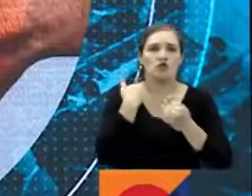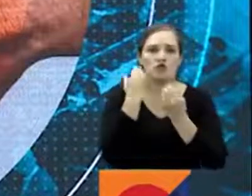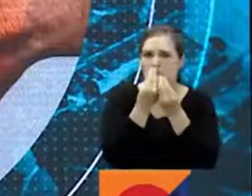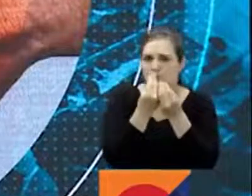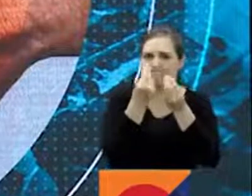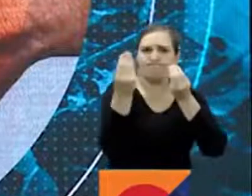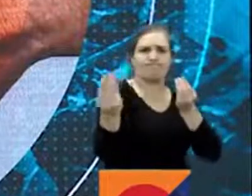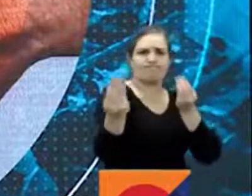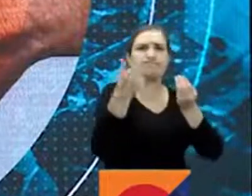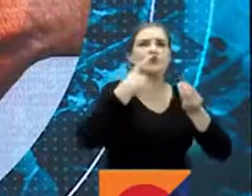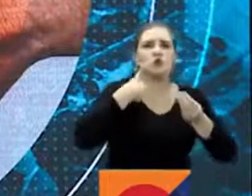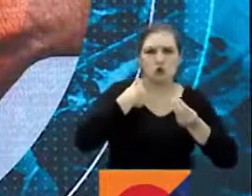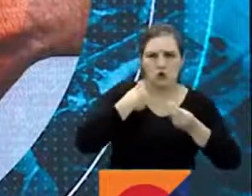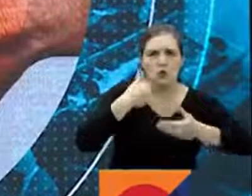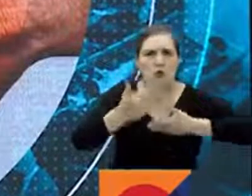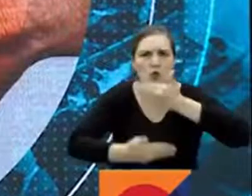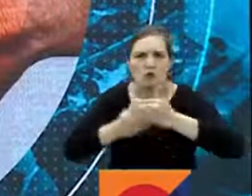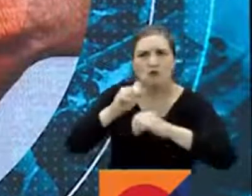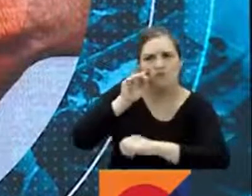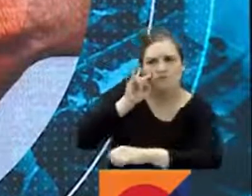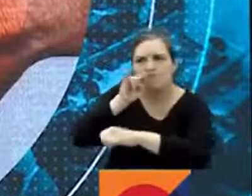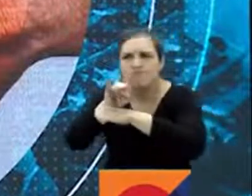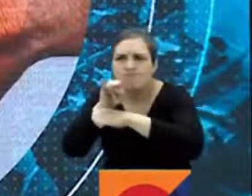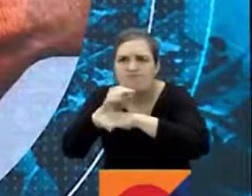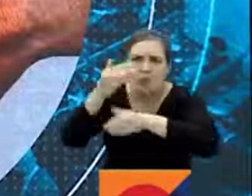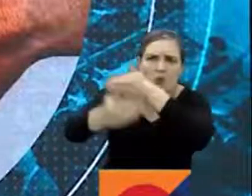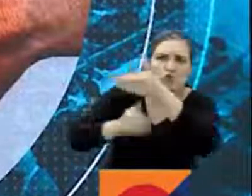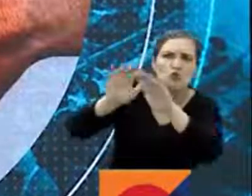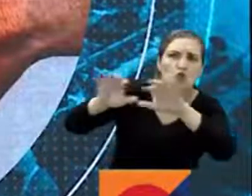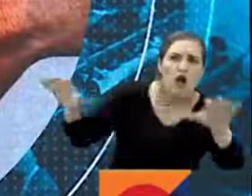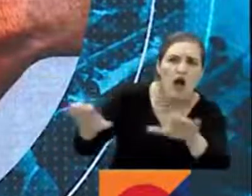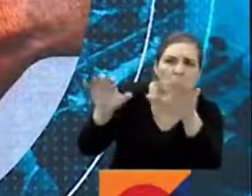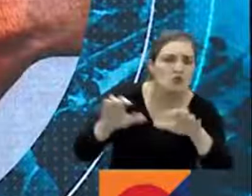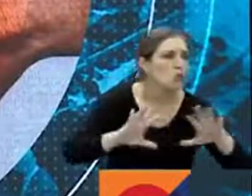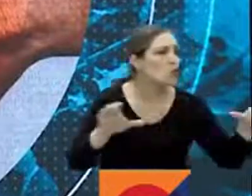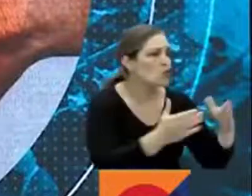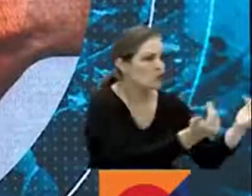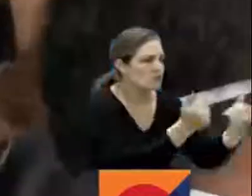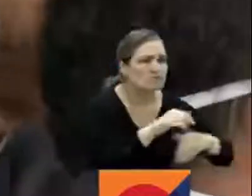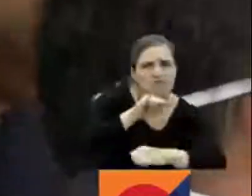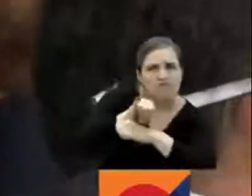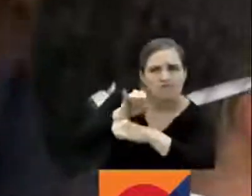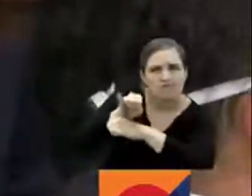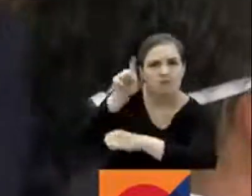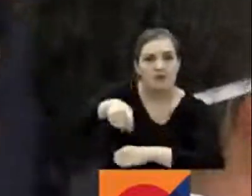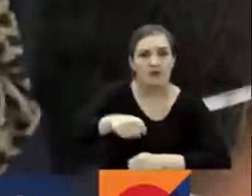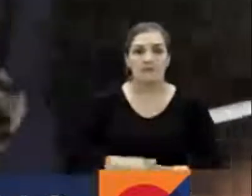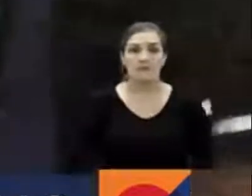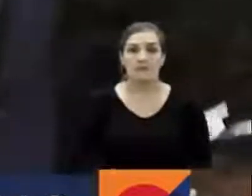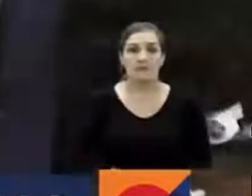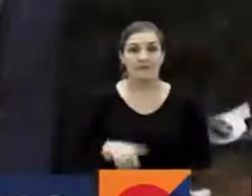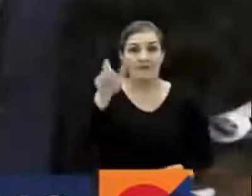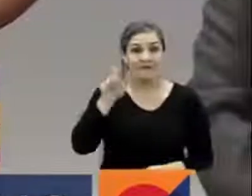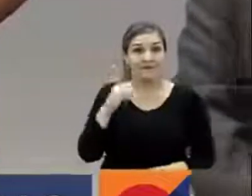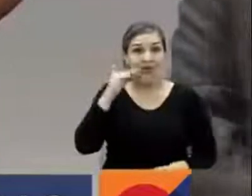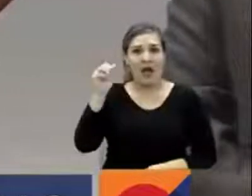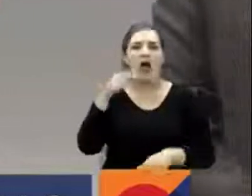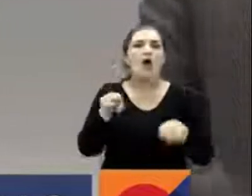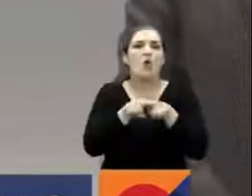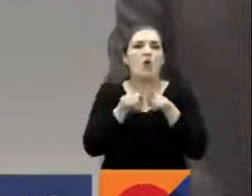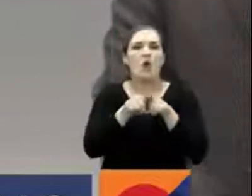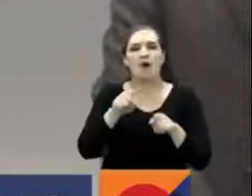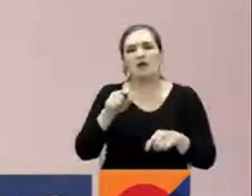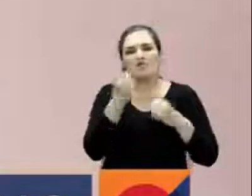la creación de un frente nacional para hacer veeduría a las acciones del nuevo gobierno. Una de las cabezas de la oposición al